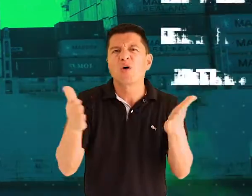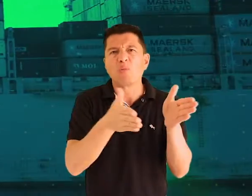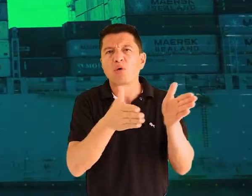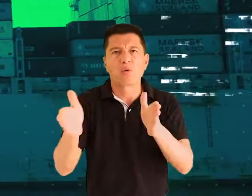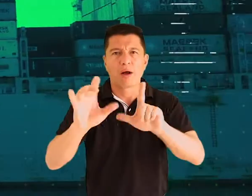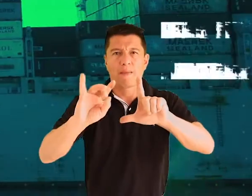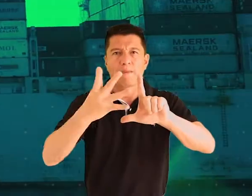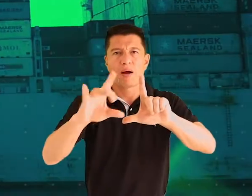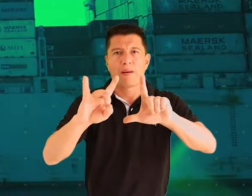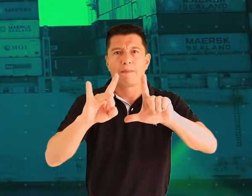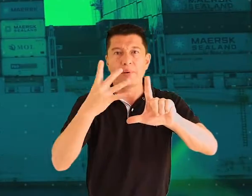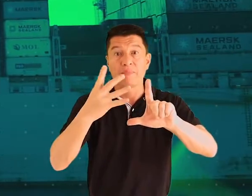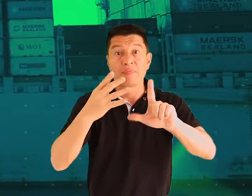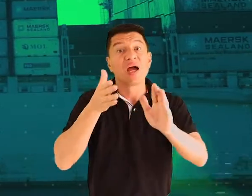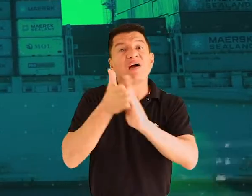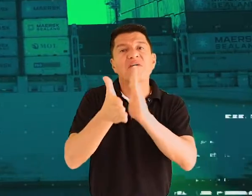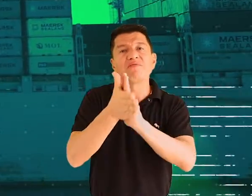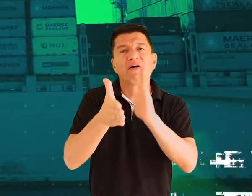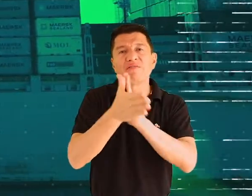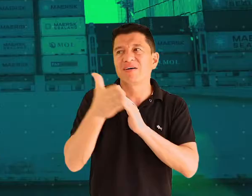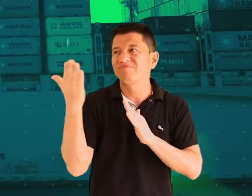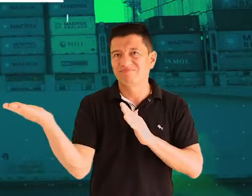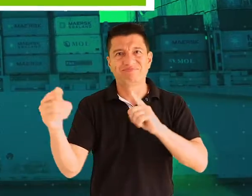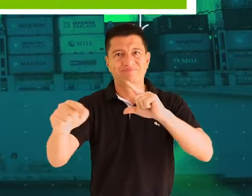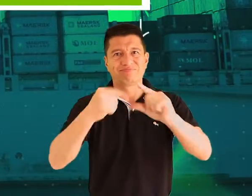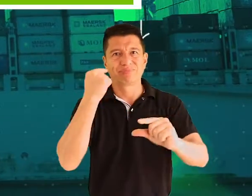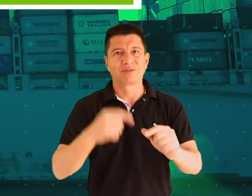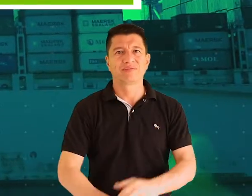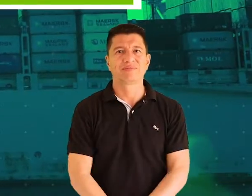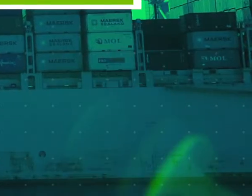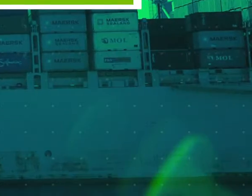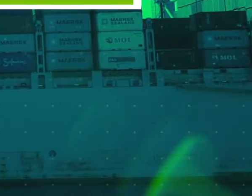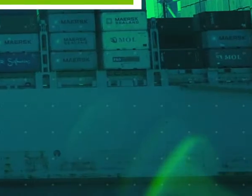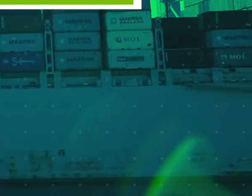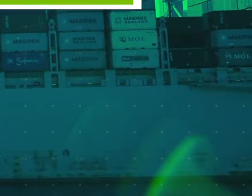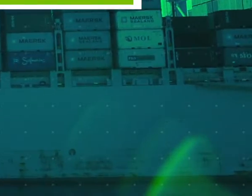TIC. Para más información, comunícate al correo